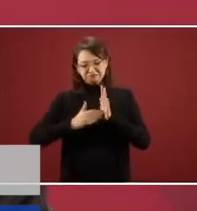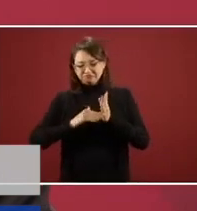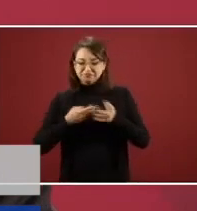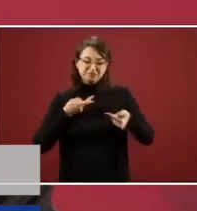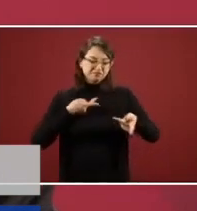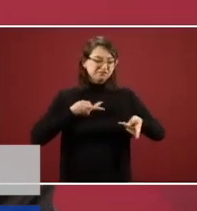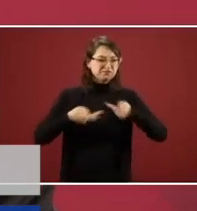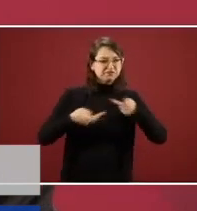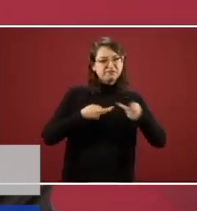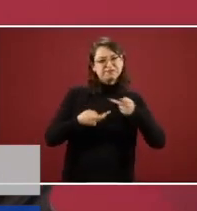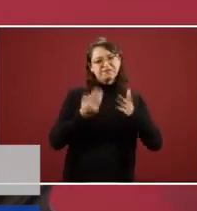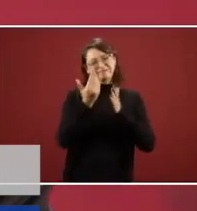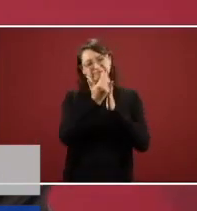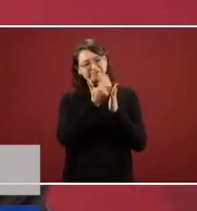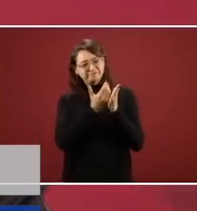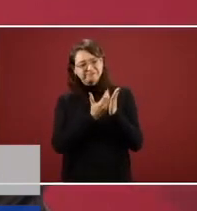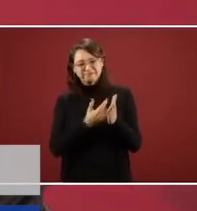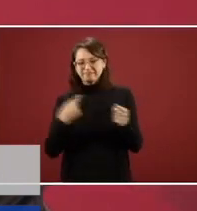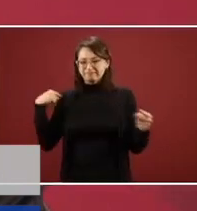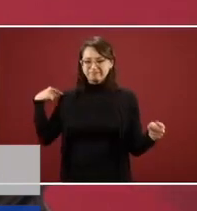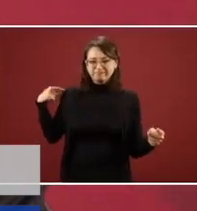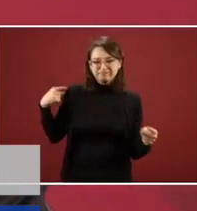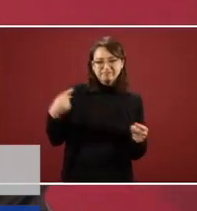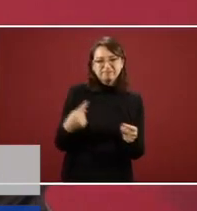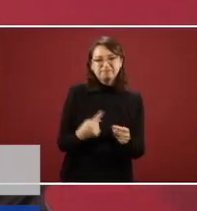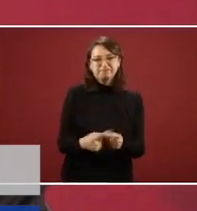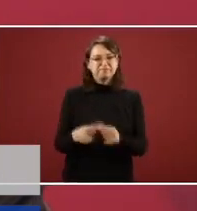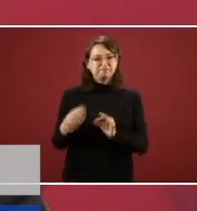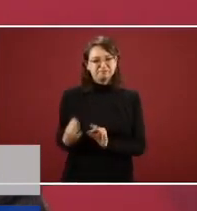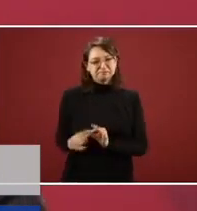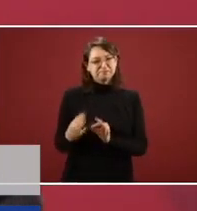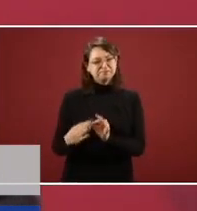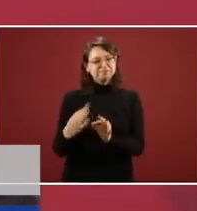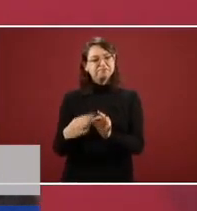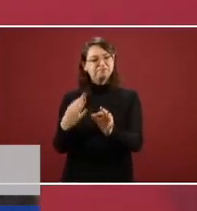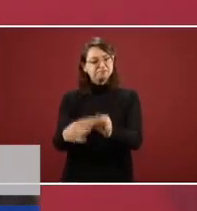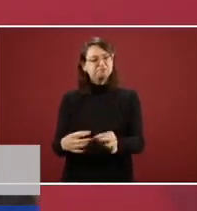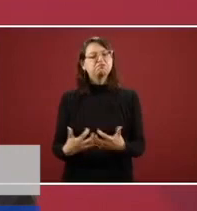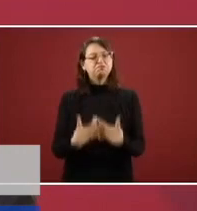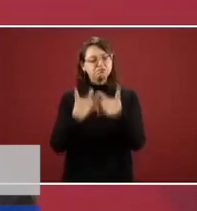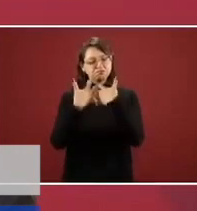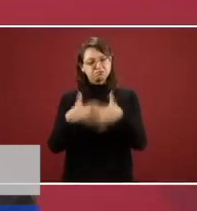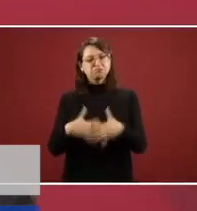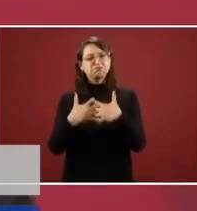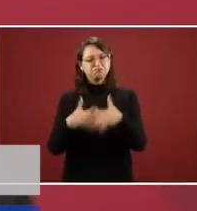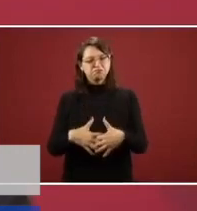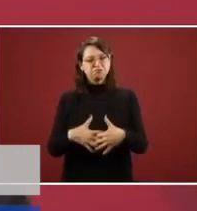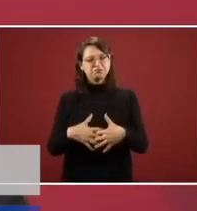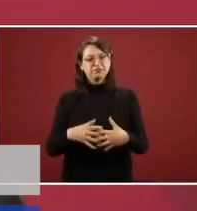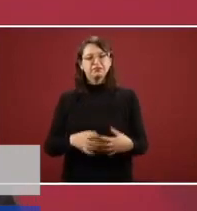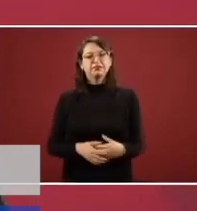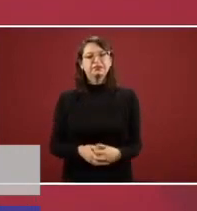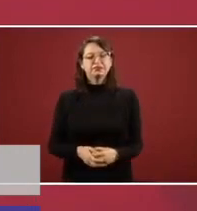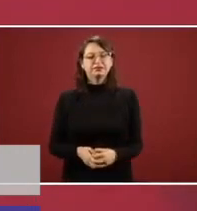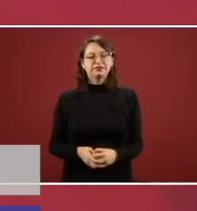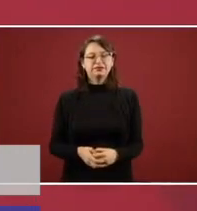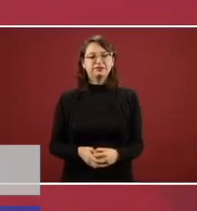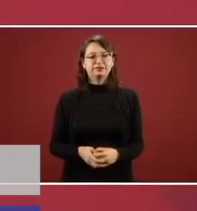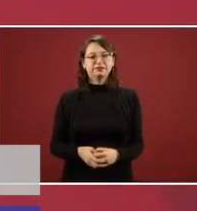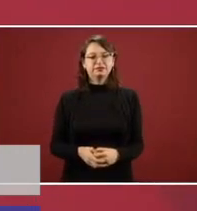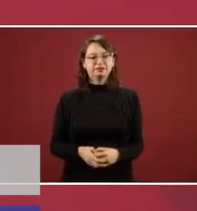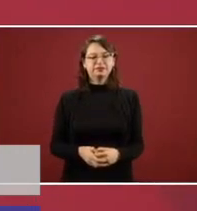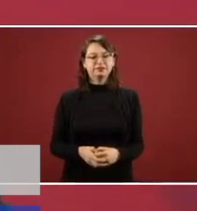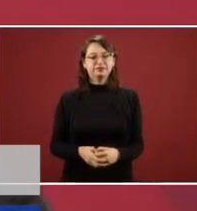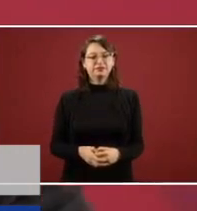El presidente señala que se aprobará la próxima semana el TEMEC y solo quedará pendiente la aprobación en Canadá, que tomará cierto tiempo por sus